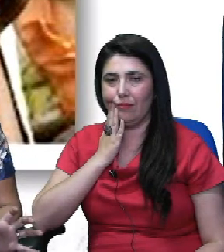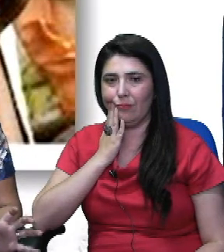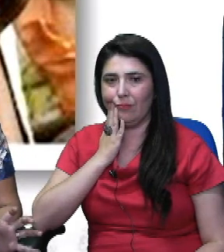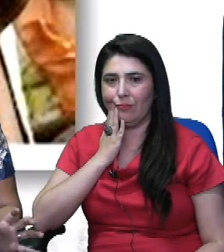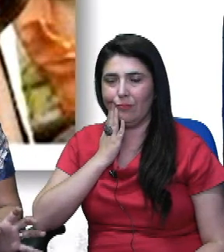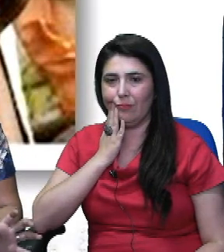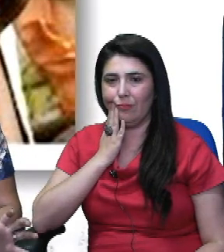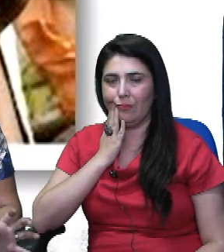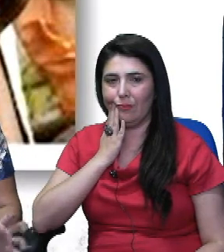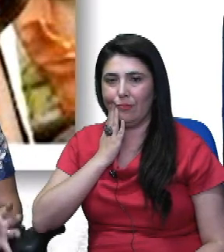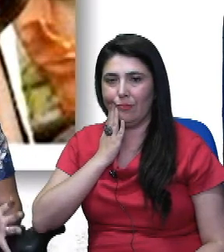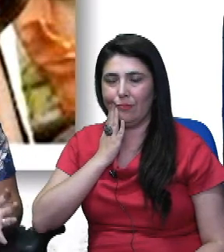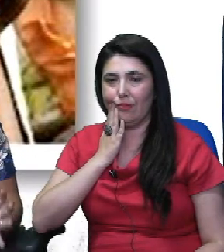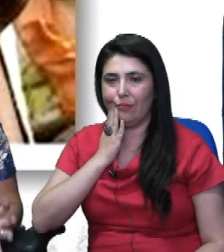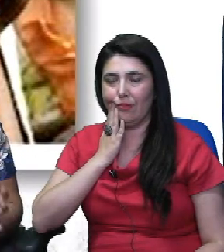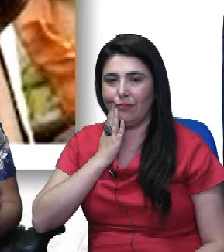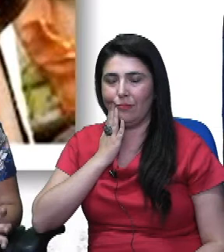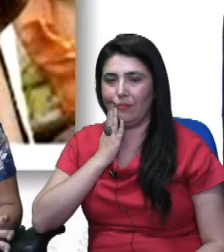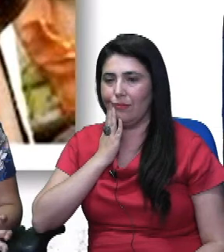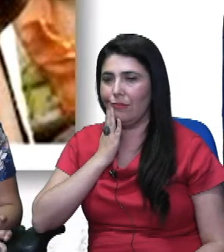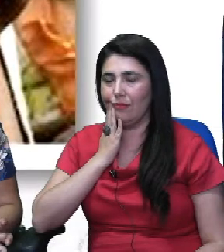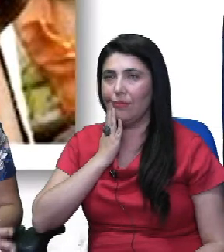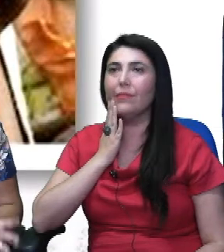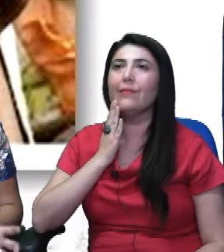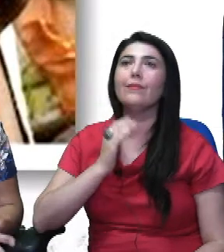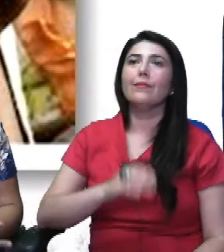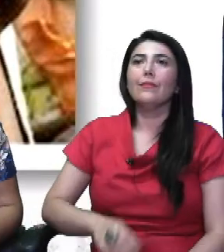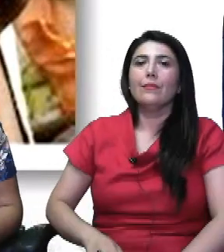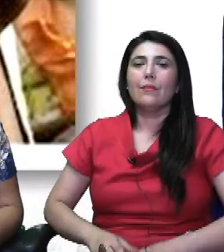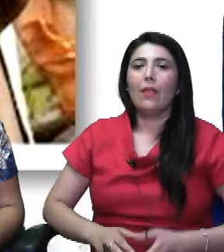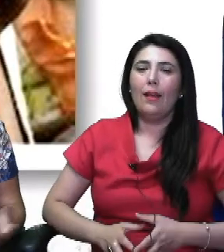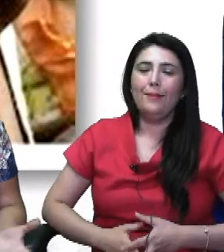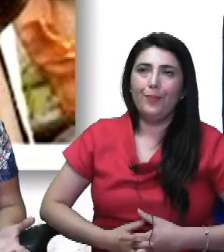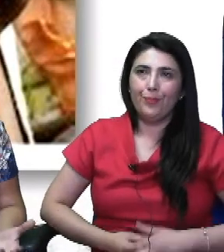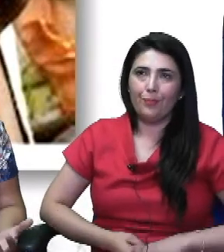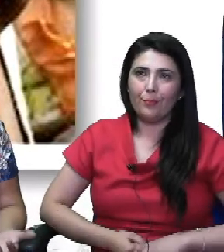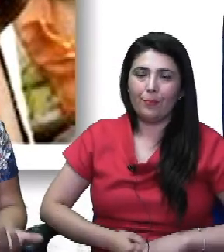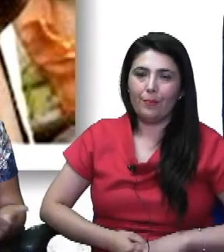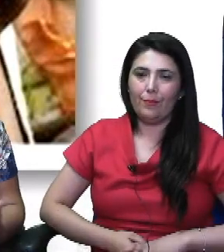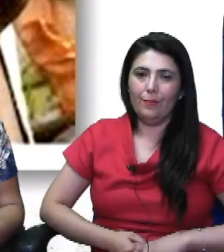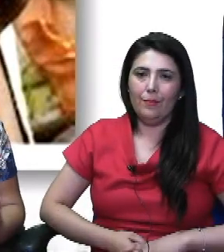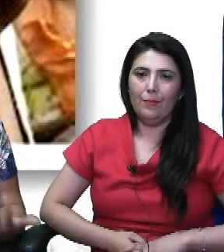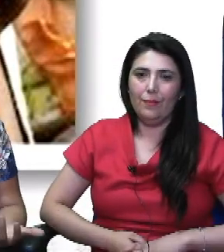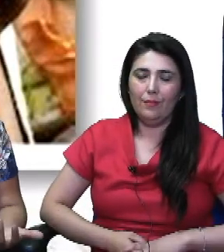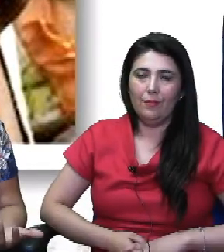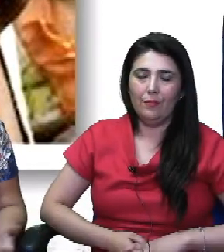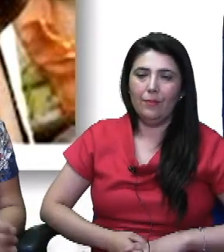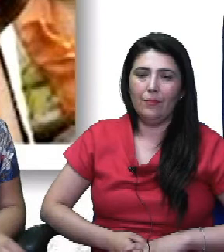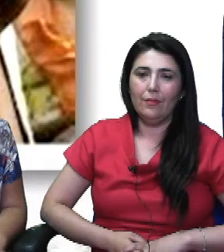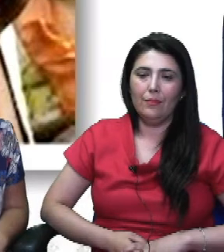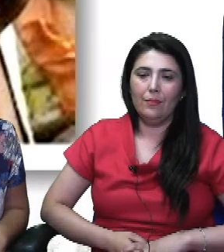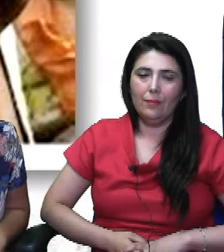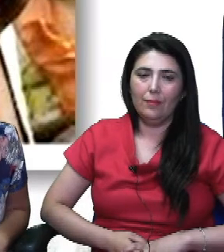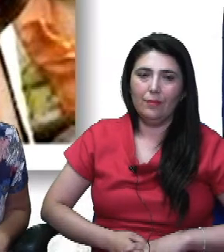que es, ¿cierto?, los trastornos mentales, sino también muy potentemente lo que tiene que ver con el bienestar, ya sea individual y